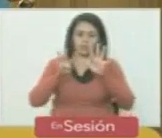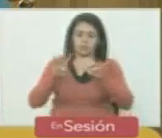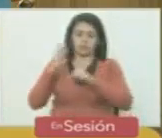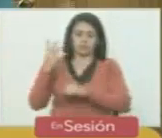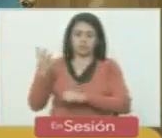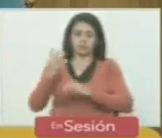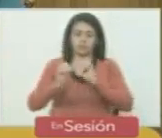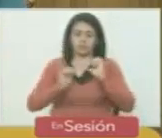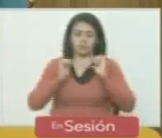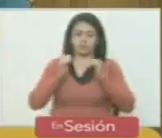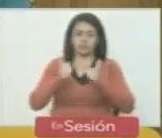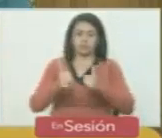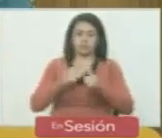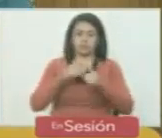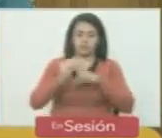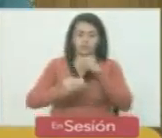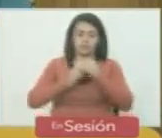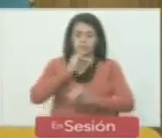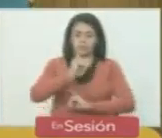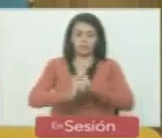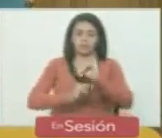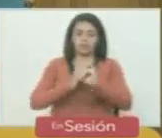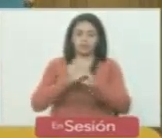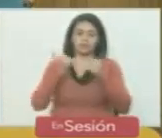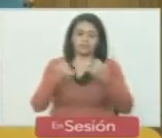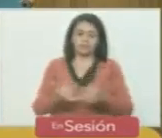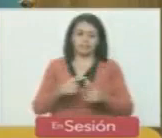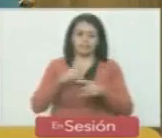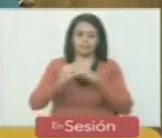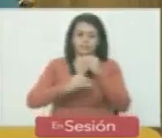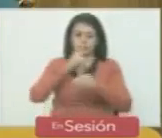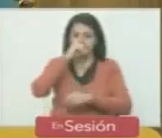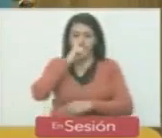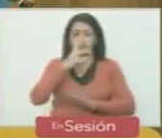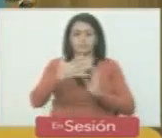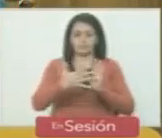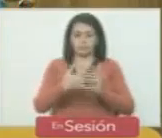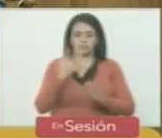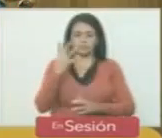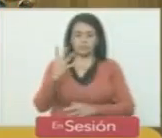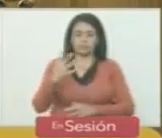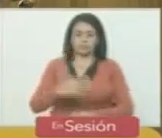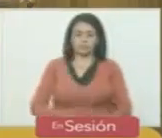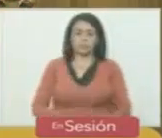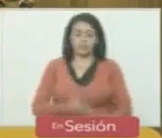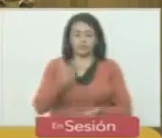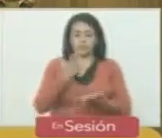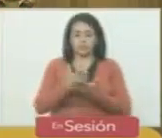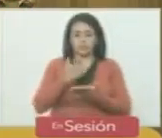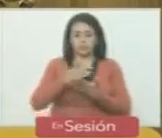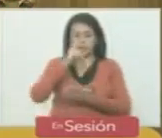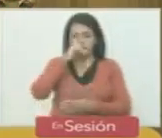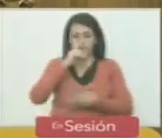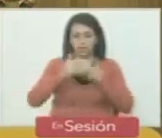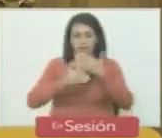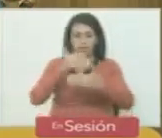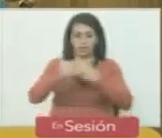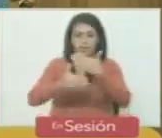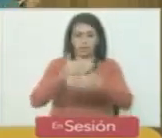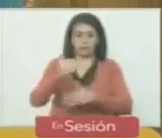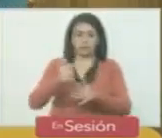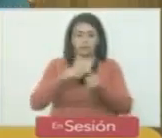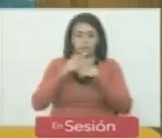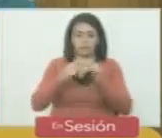1994 comienza un decenio internacional que culmina en el año 2004, y cada año a partir de esa fecha